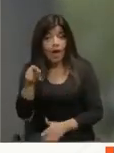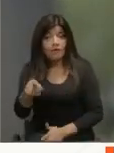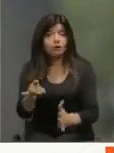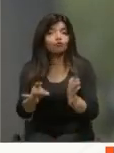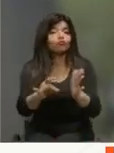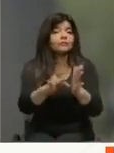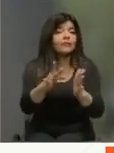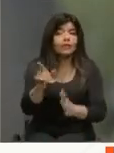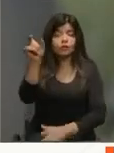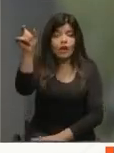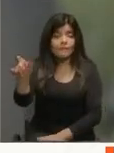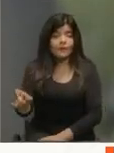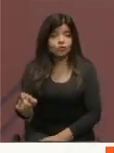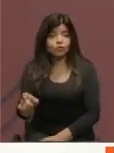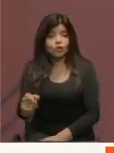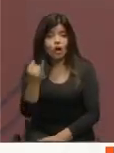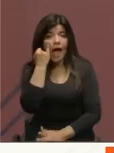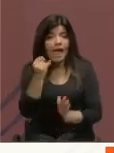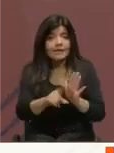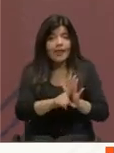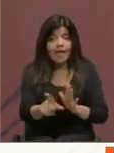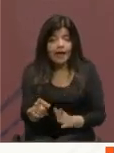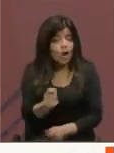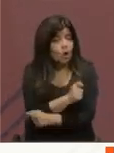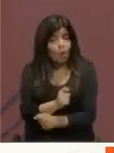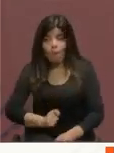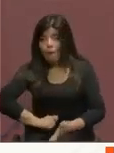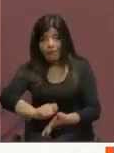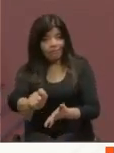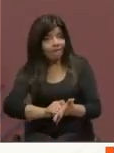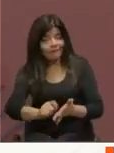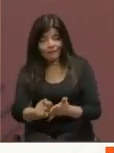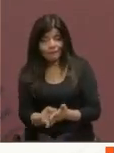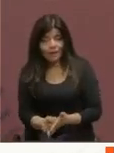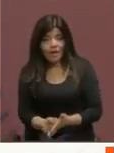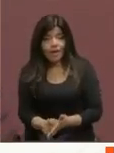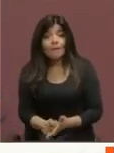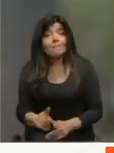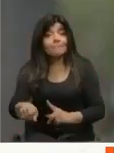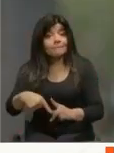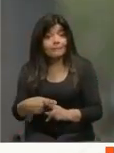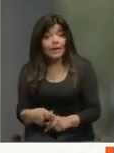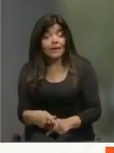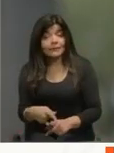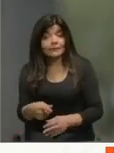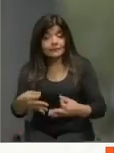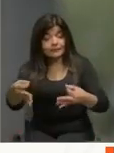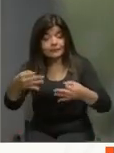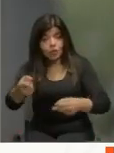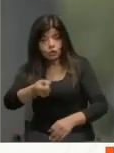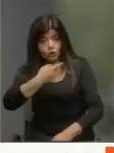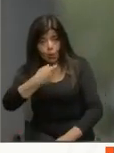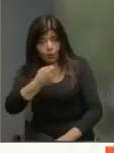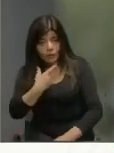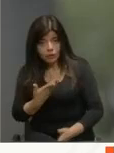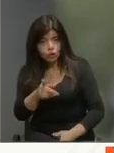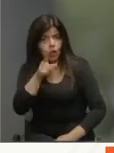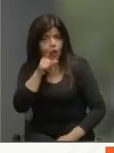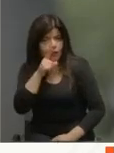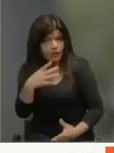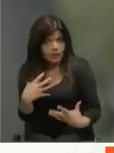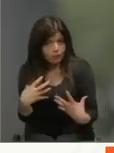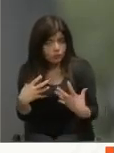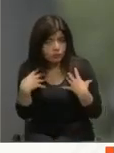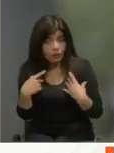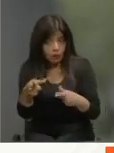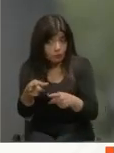está ejerciendo ilegalmente la profesión. Y las consecuencias de una mala prescripción de este medicamento. O sea, perfectamente puede llegar a la